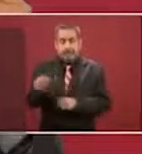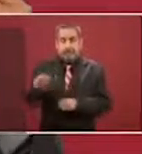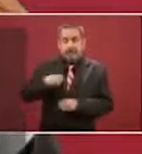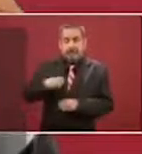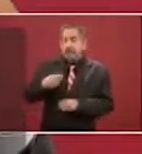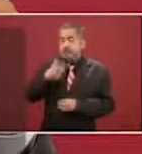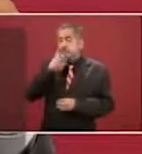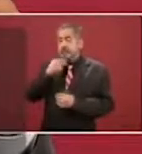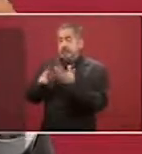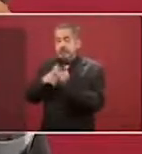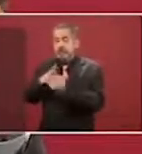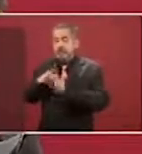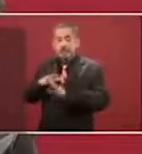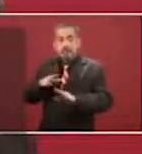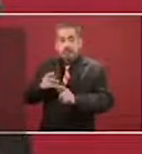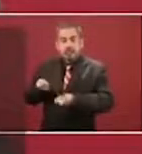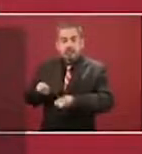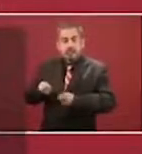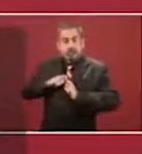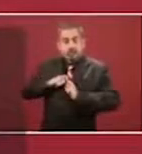migrante.